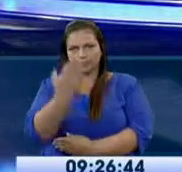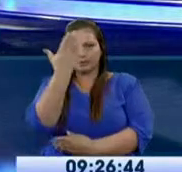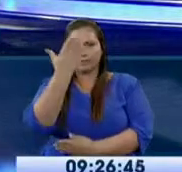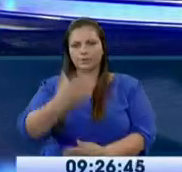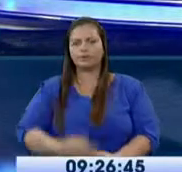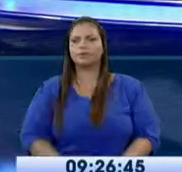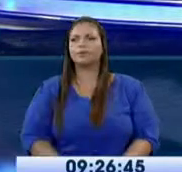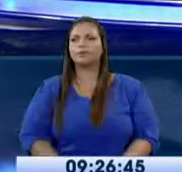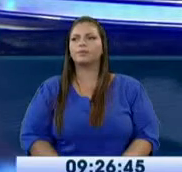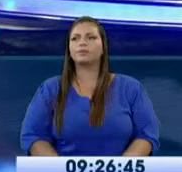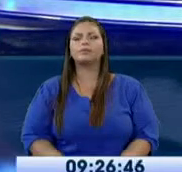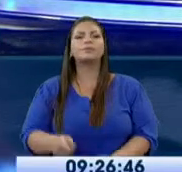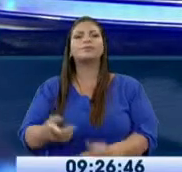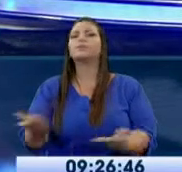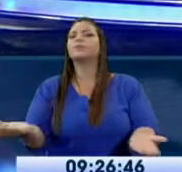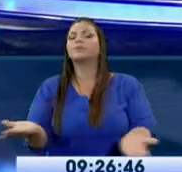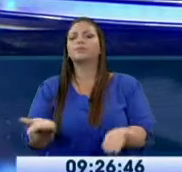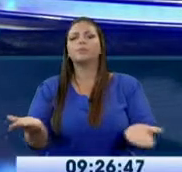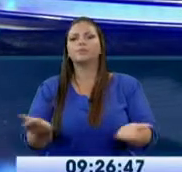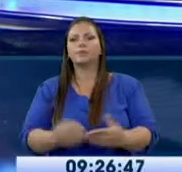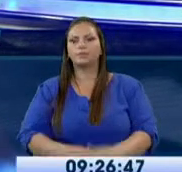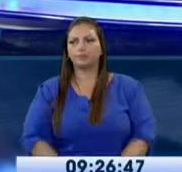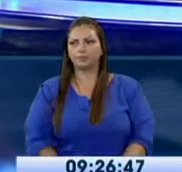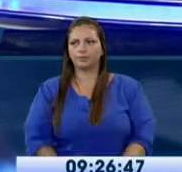Día, adelante, infórmenos dónde está y cuál es la novedad.